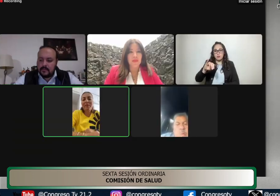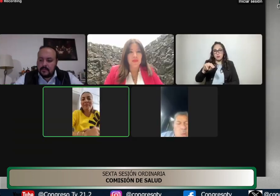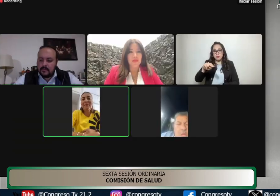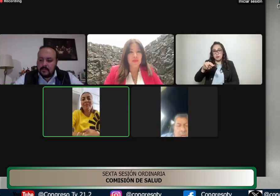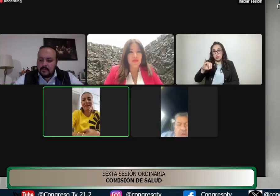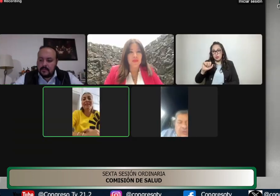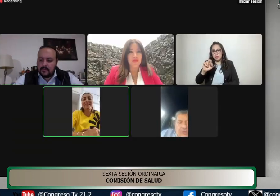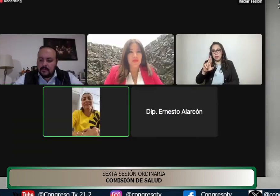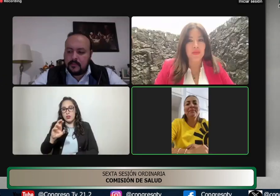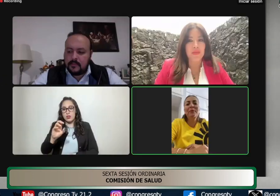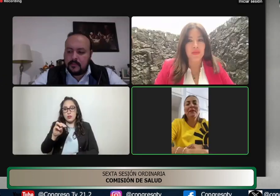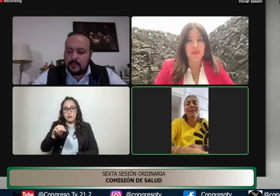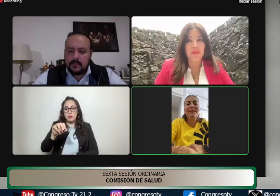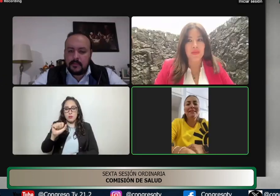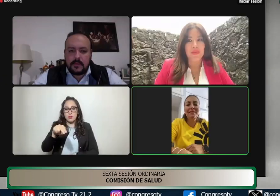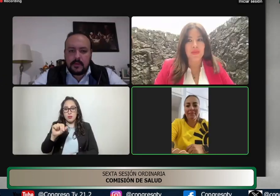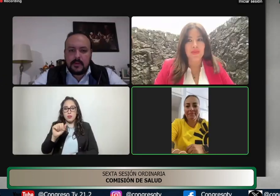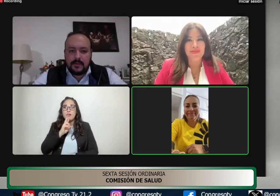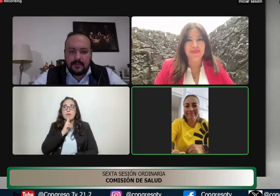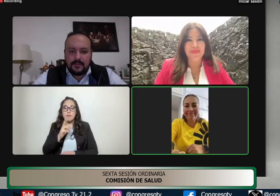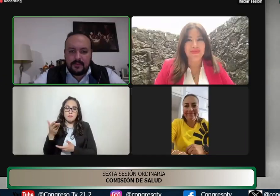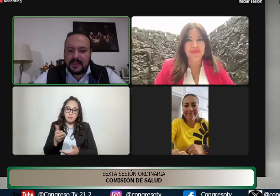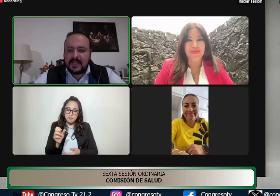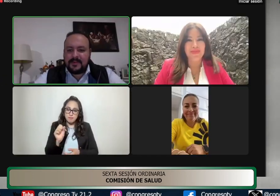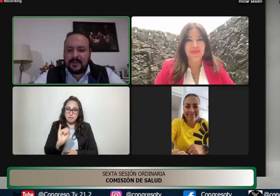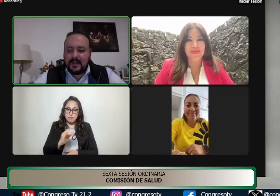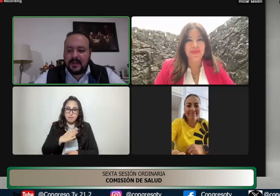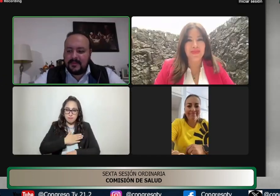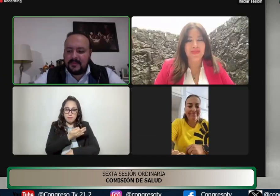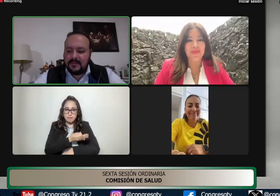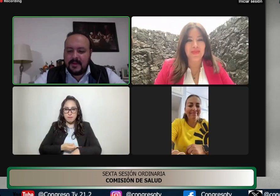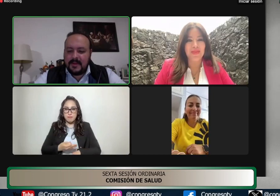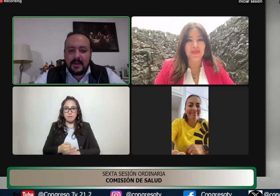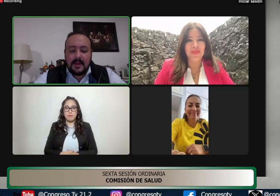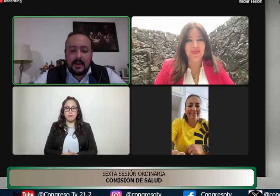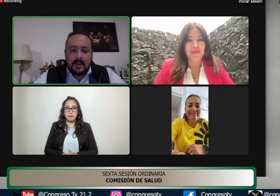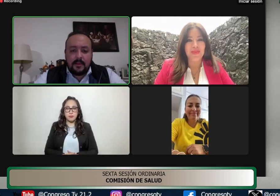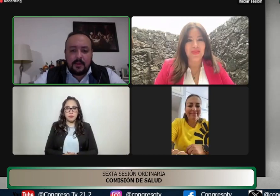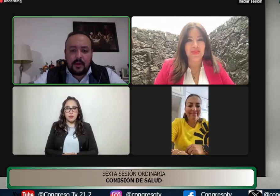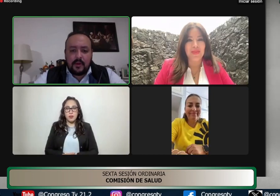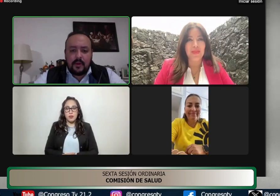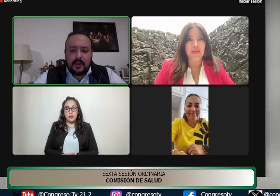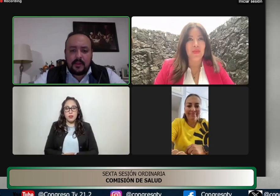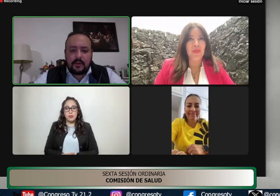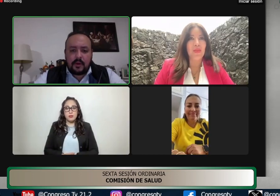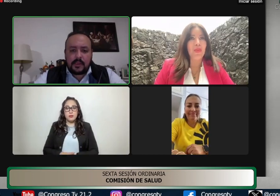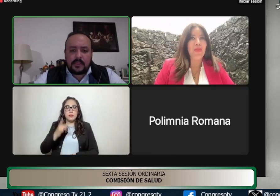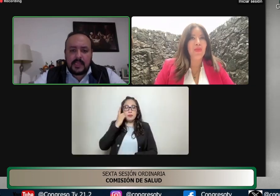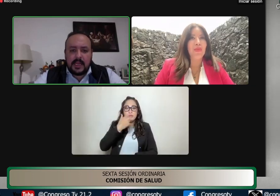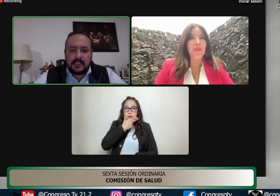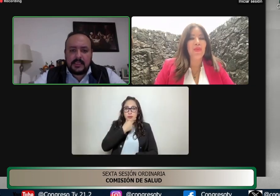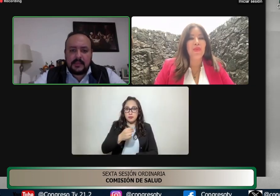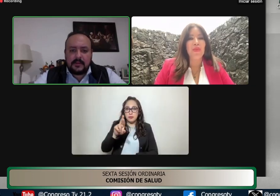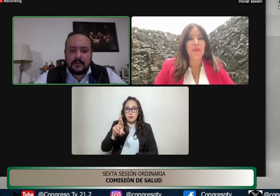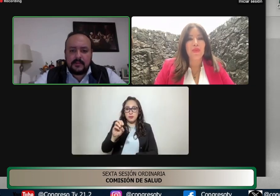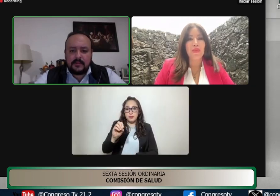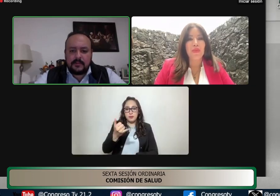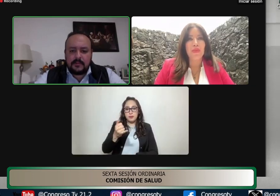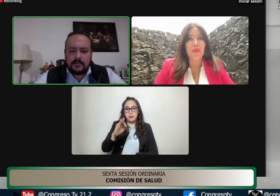Polimia Romana presente. Muy buenas tardes. Muchas gracias, diputada. Diputado Royfit Torres González.